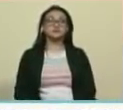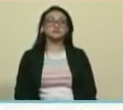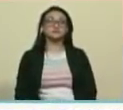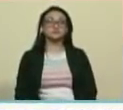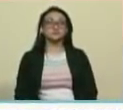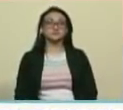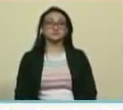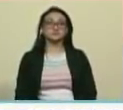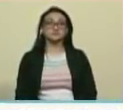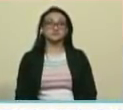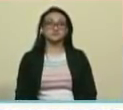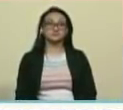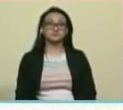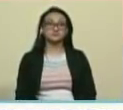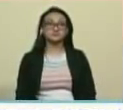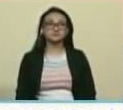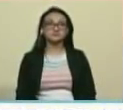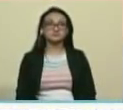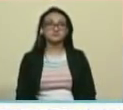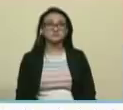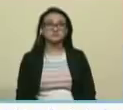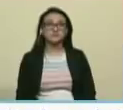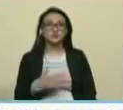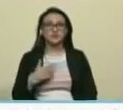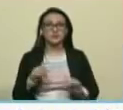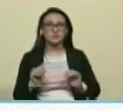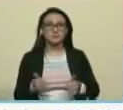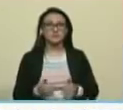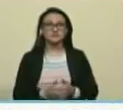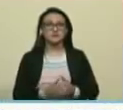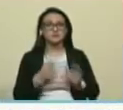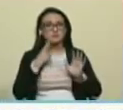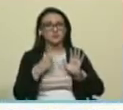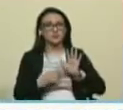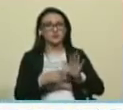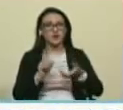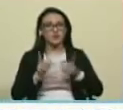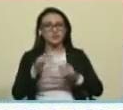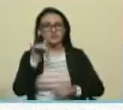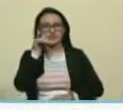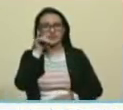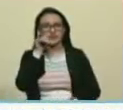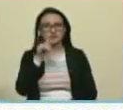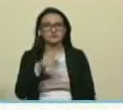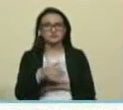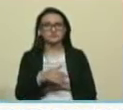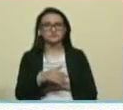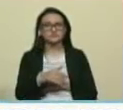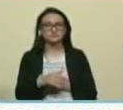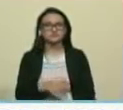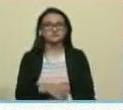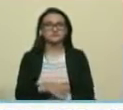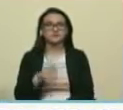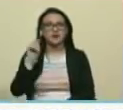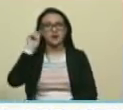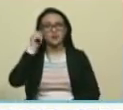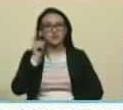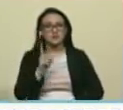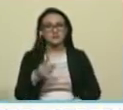necesita Colombia. Yo quisiera empezar mostrando algunos videos porque, como dice el dicho, recordar es